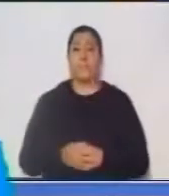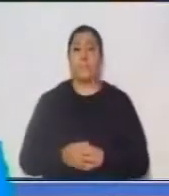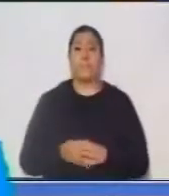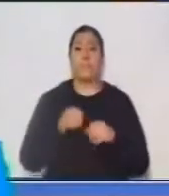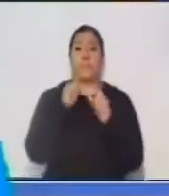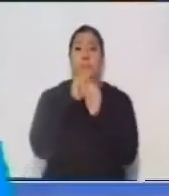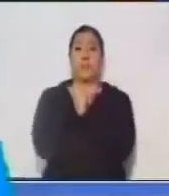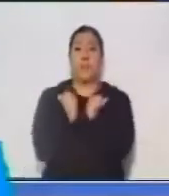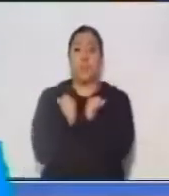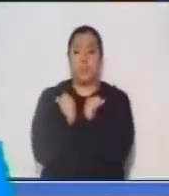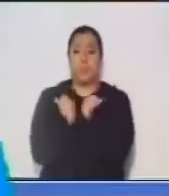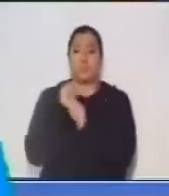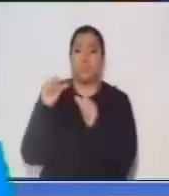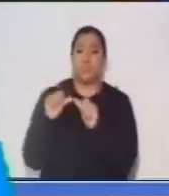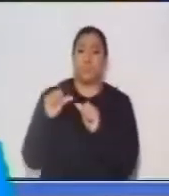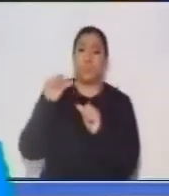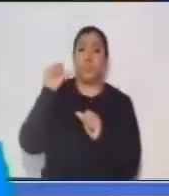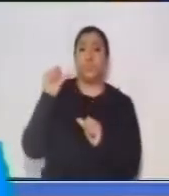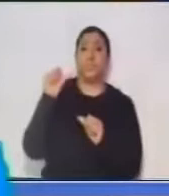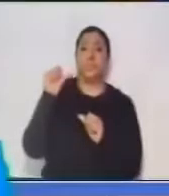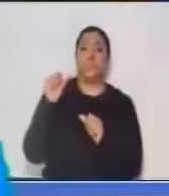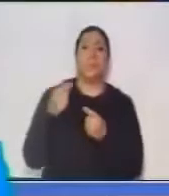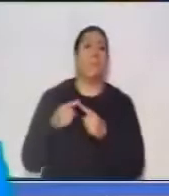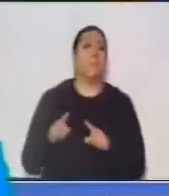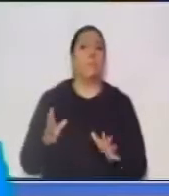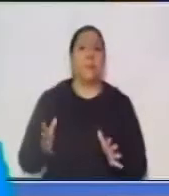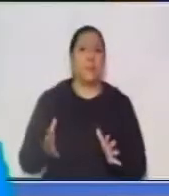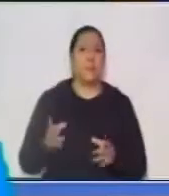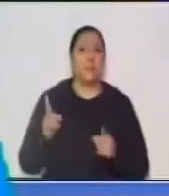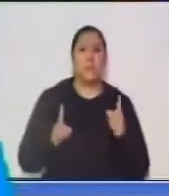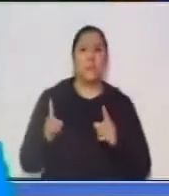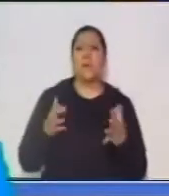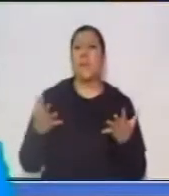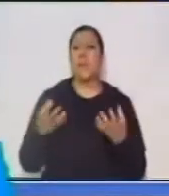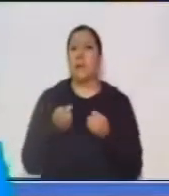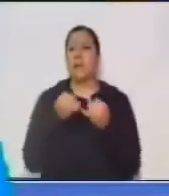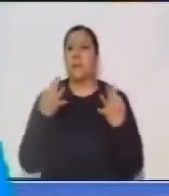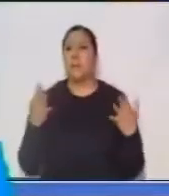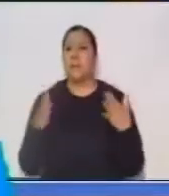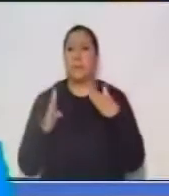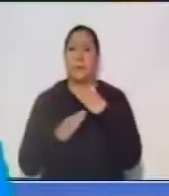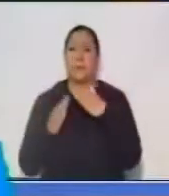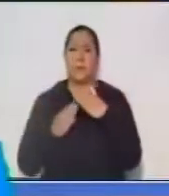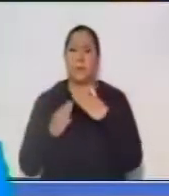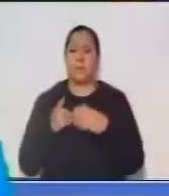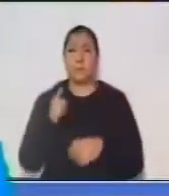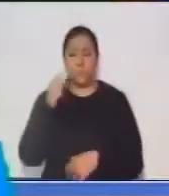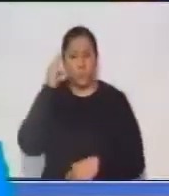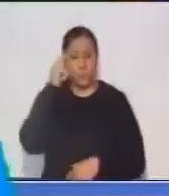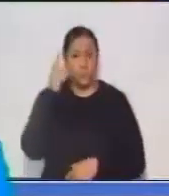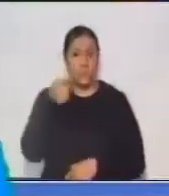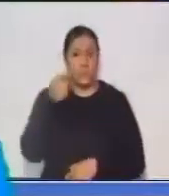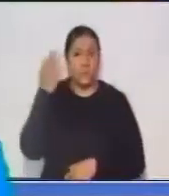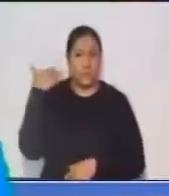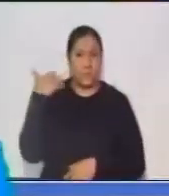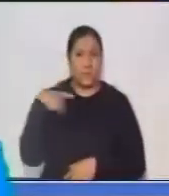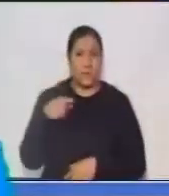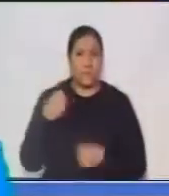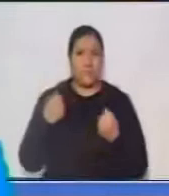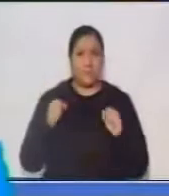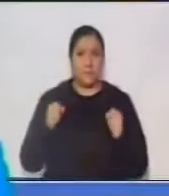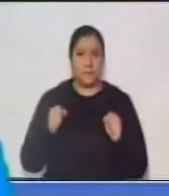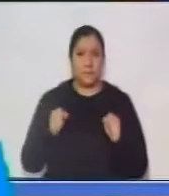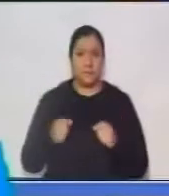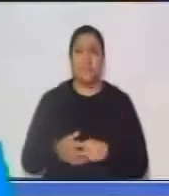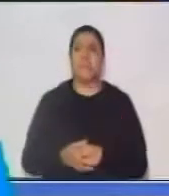por su altura. Pero ¿quién es la base? ¿Recuerdas la construcción que hicimos?